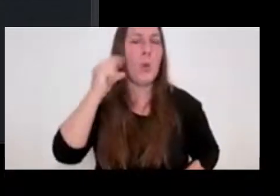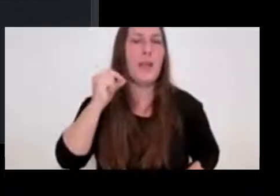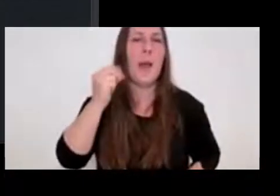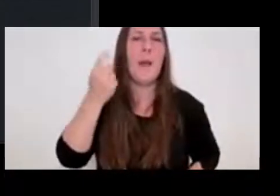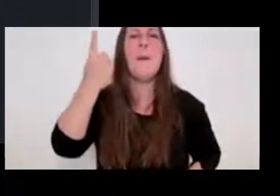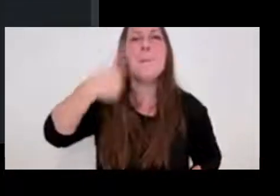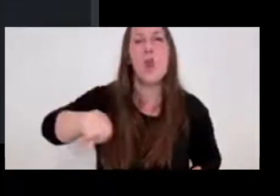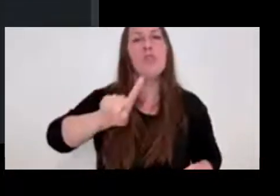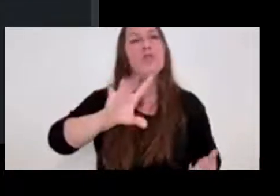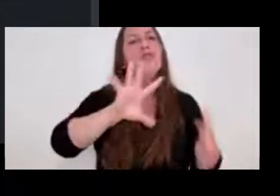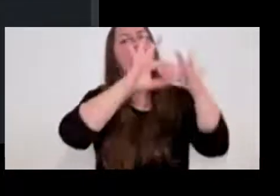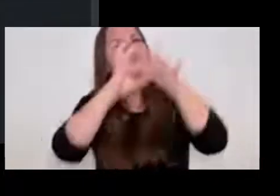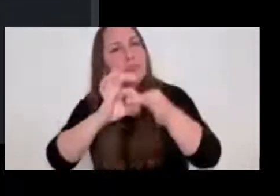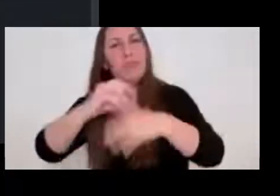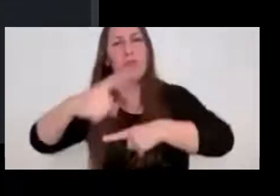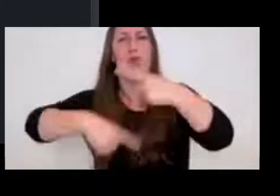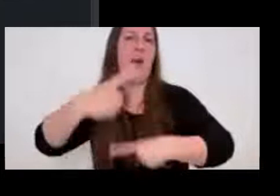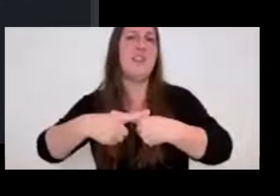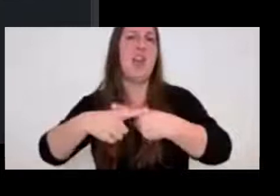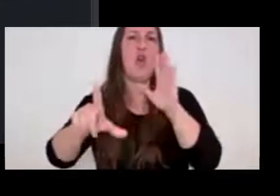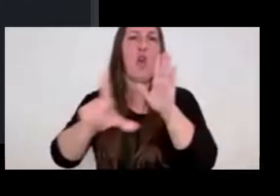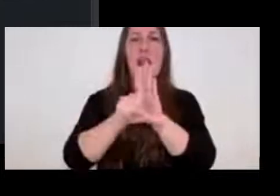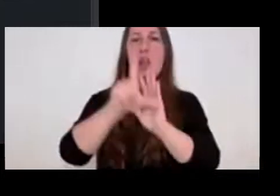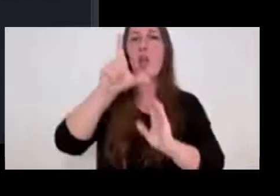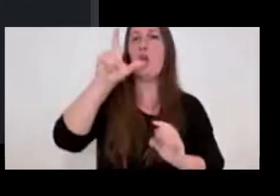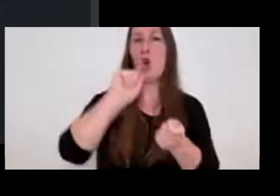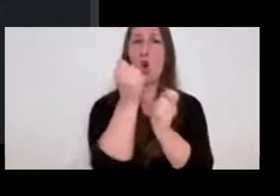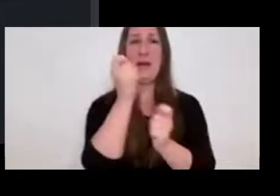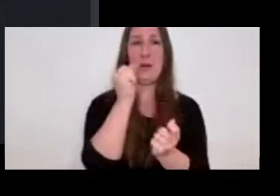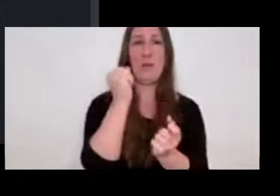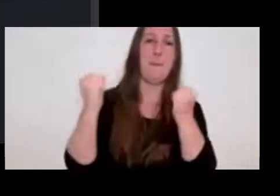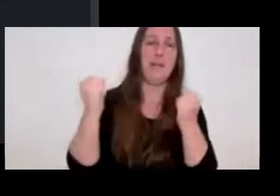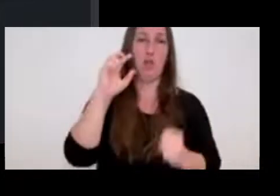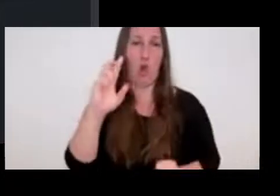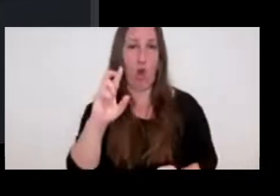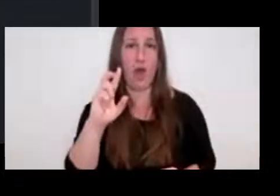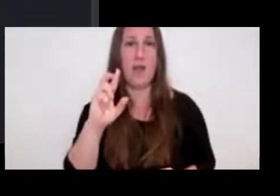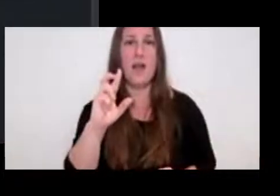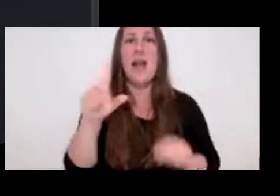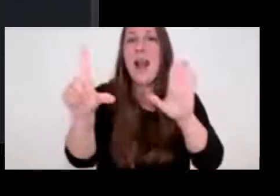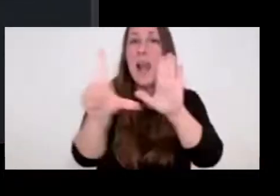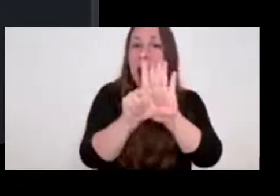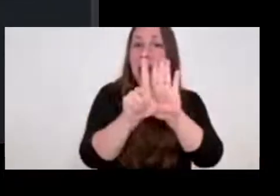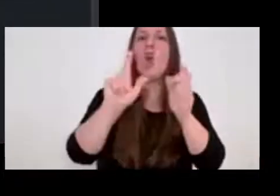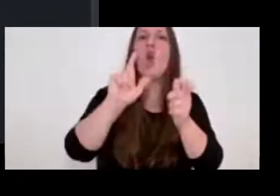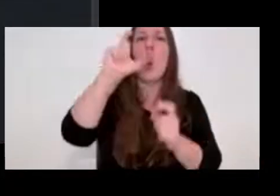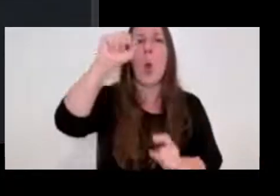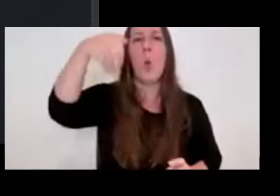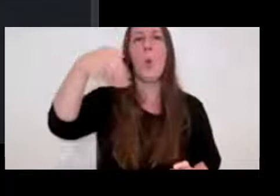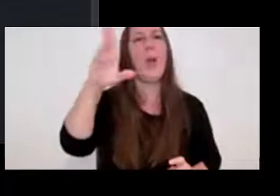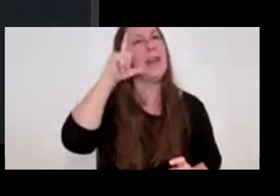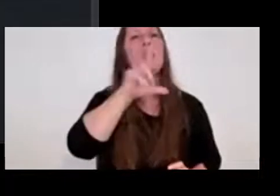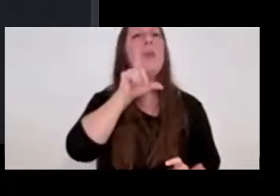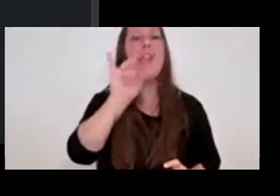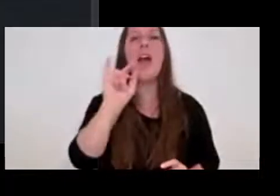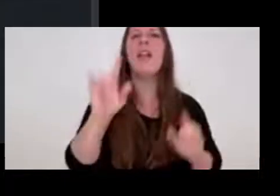Con esto quiero decir que en realidad hoy sigue rigiendo en nuestro país la ley de convertibilidad que prohíbe las cláusulas de